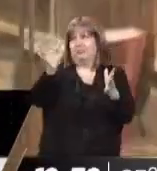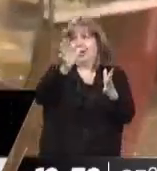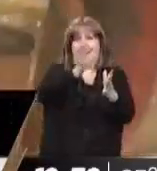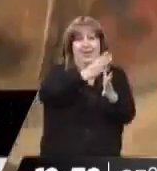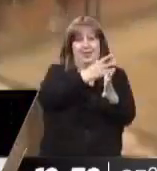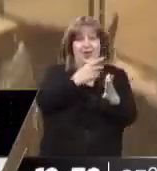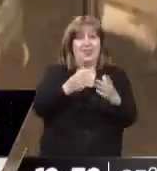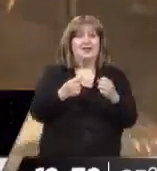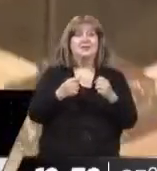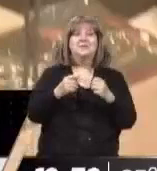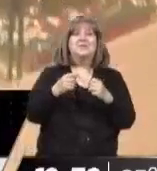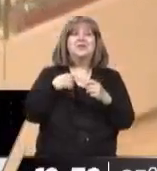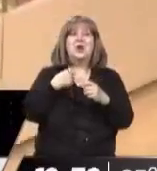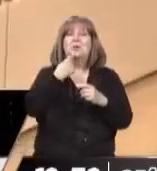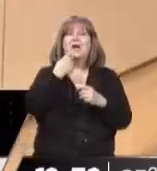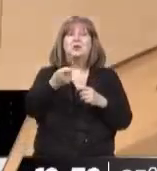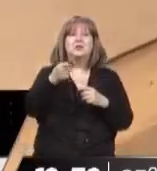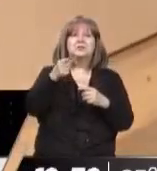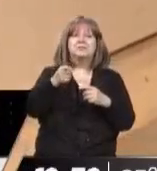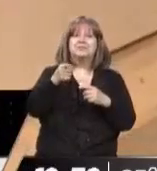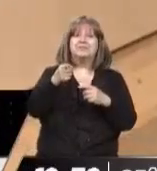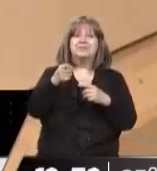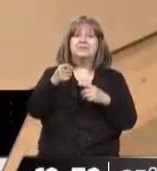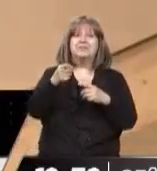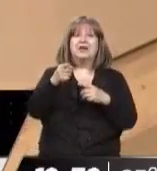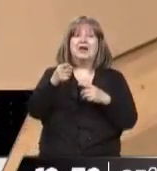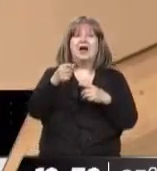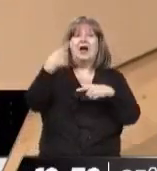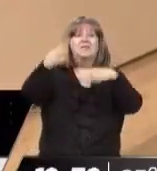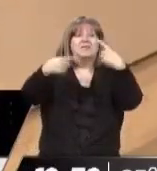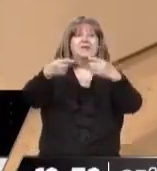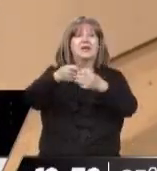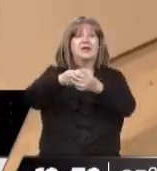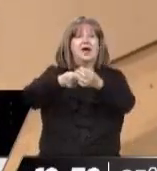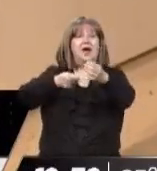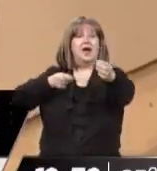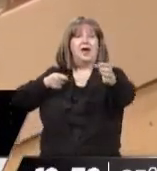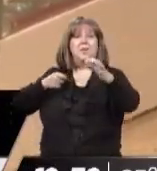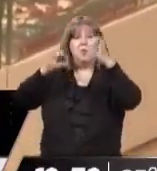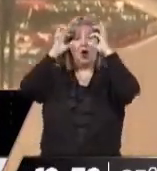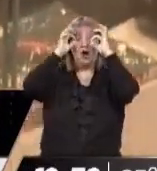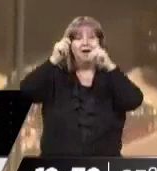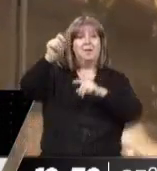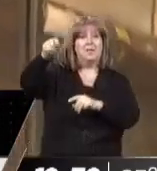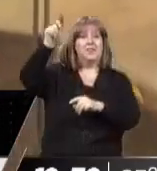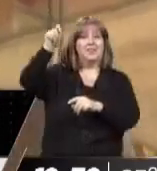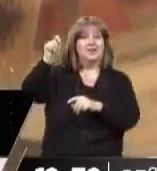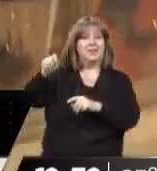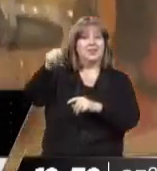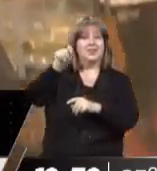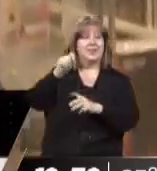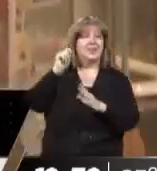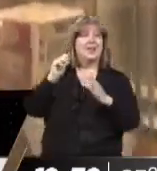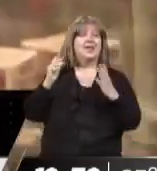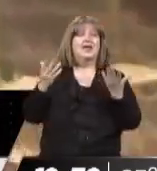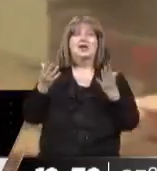por ejemplo, recién venía la gente y preguntaba y me asombraba. Tenés distintas varitas de Harry Potter y le decía, ¿cuál es tu casa preferida?